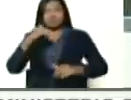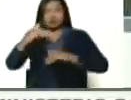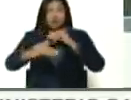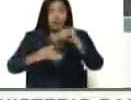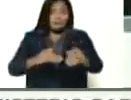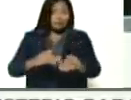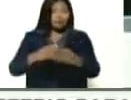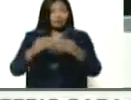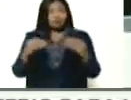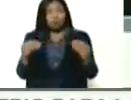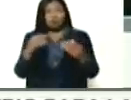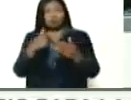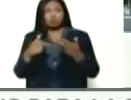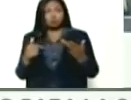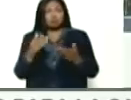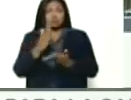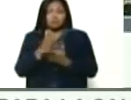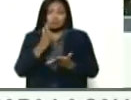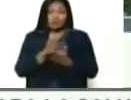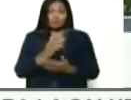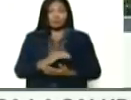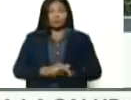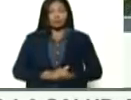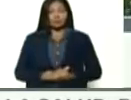tres pasos adelante siempre